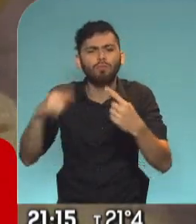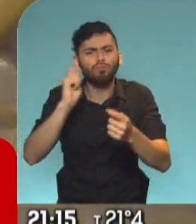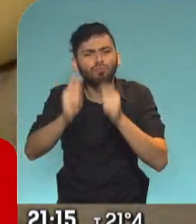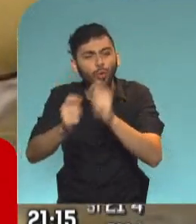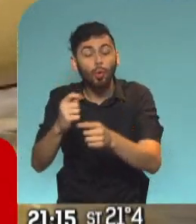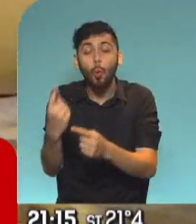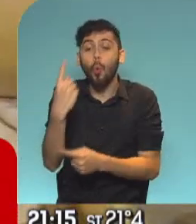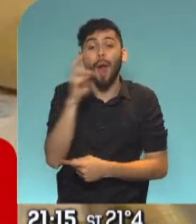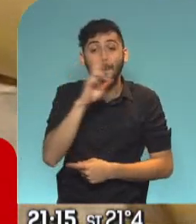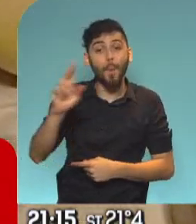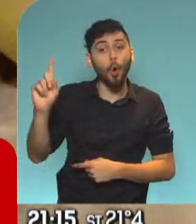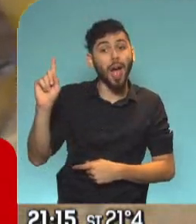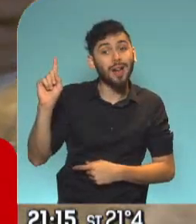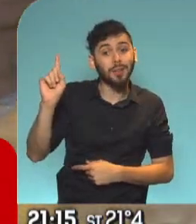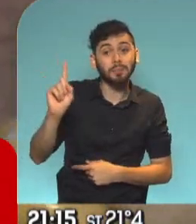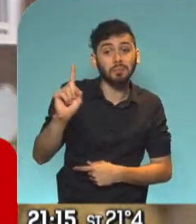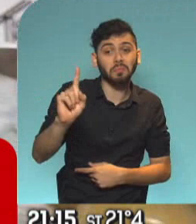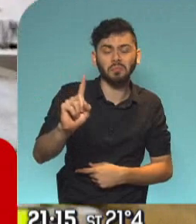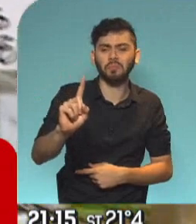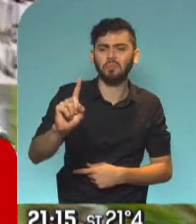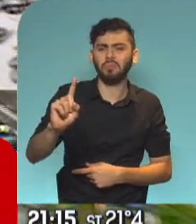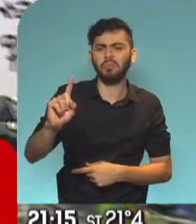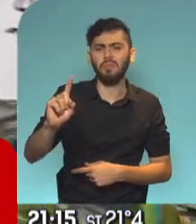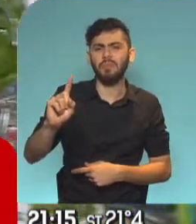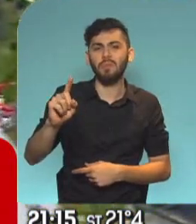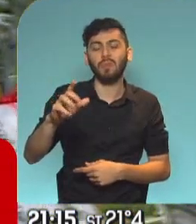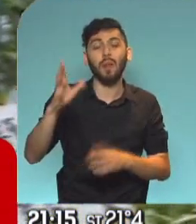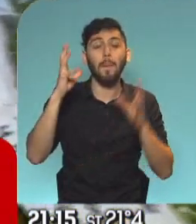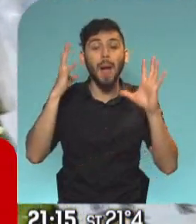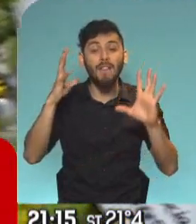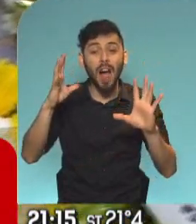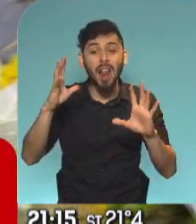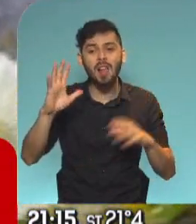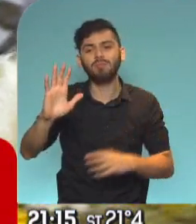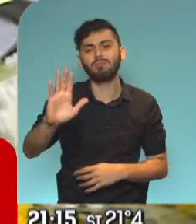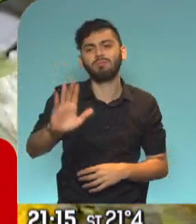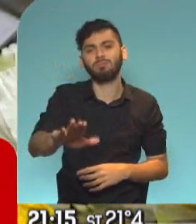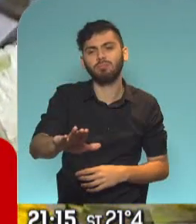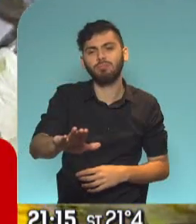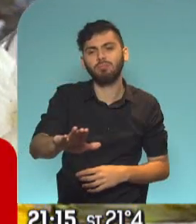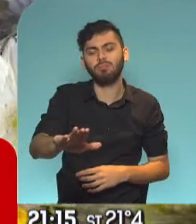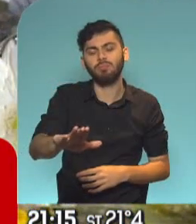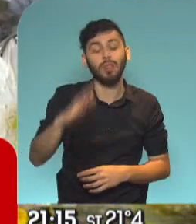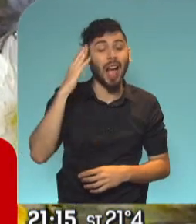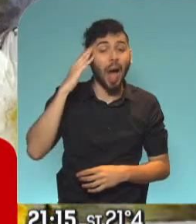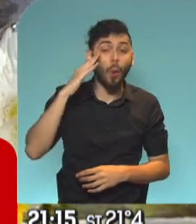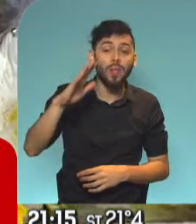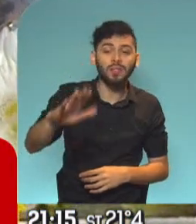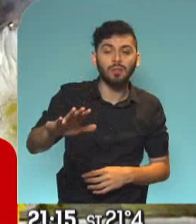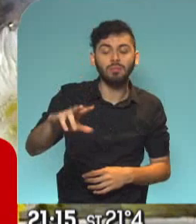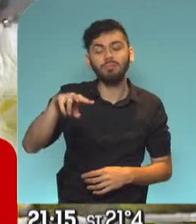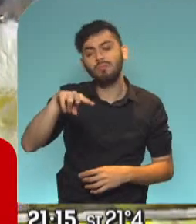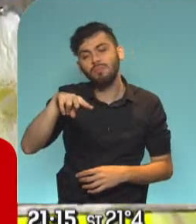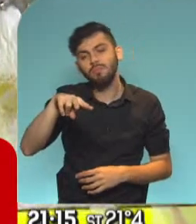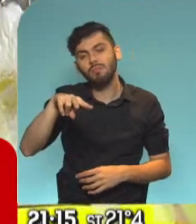mujer que se acercó, le tocó la cabeza a Mafalda, se quedó algunos segundos